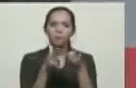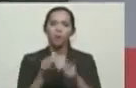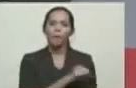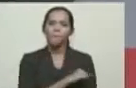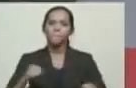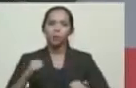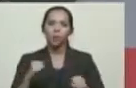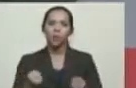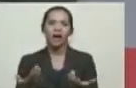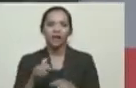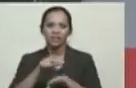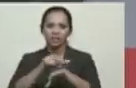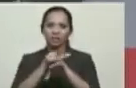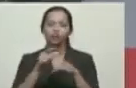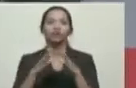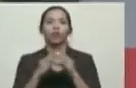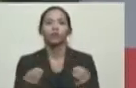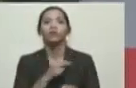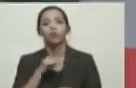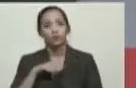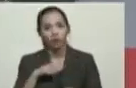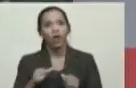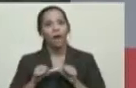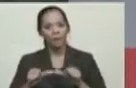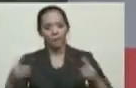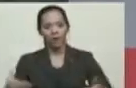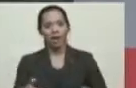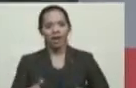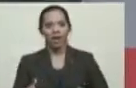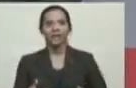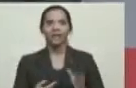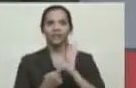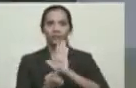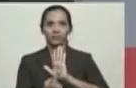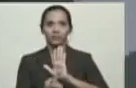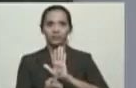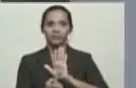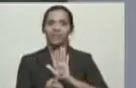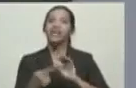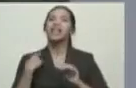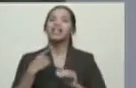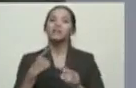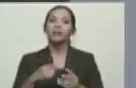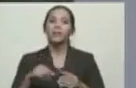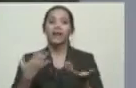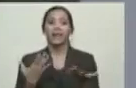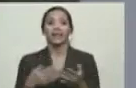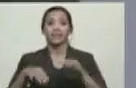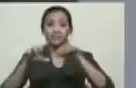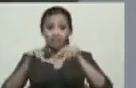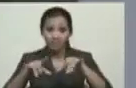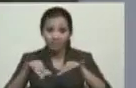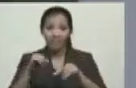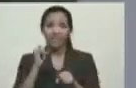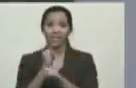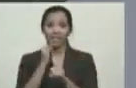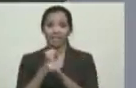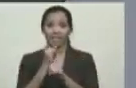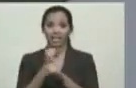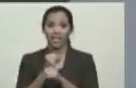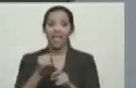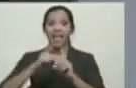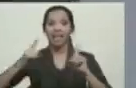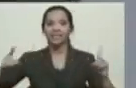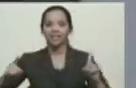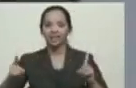es antitanque, es anti todo. Nosotros vamos a resistir. Y lo demostramos con el primer ciberataque de la historia, el ciberataque eléctrico, y